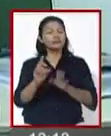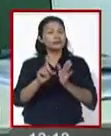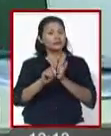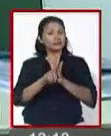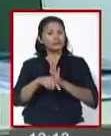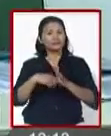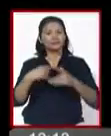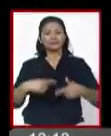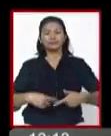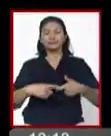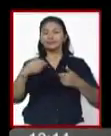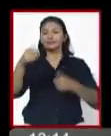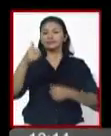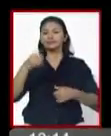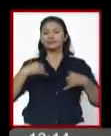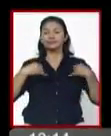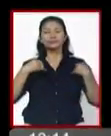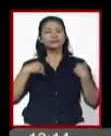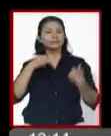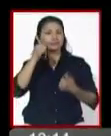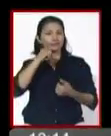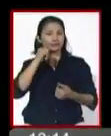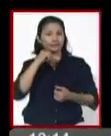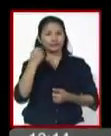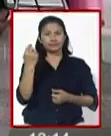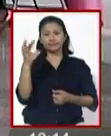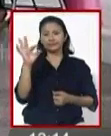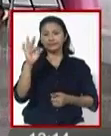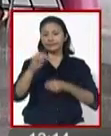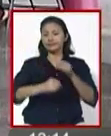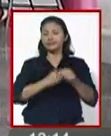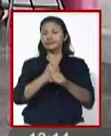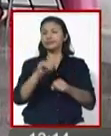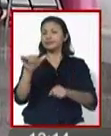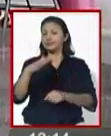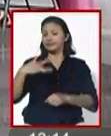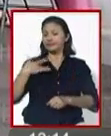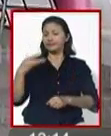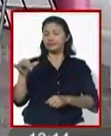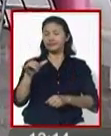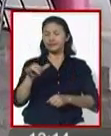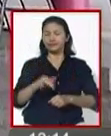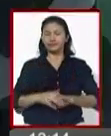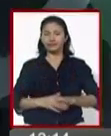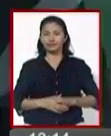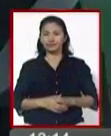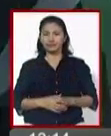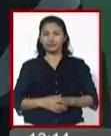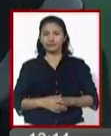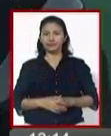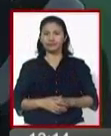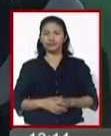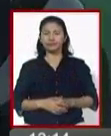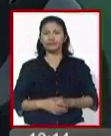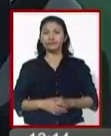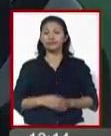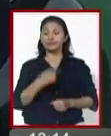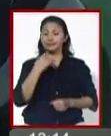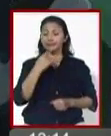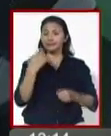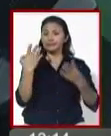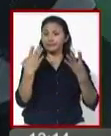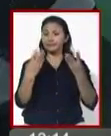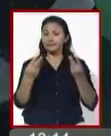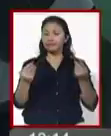horas darán de alta a la otra niña de 9 años que supuestamente estaba con los mismos síntomas que la primera menor. Definitivamente ese caso ha